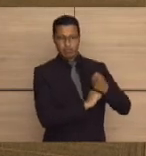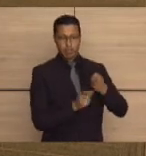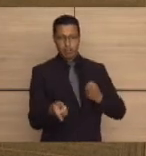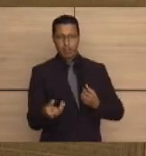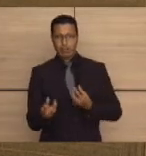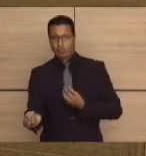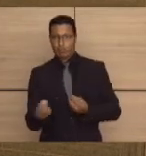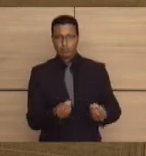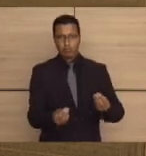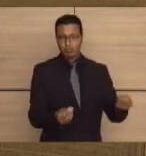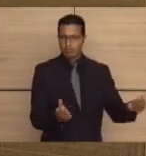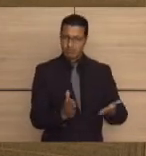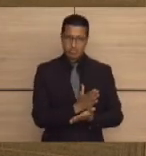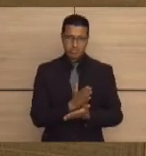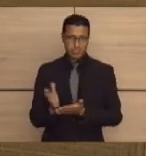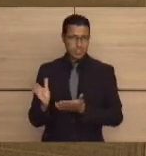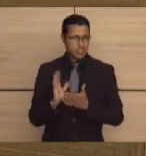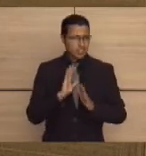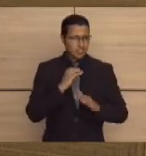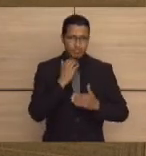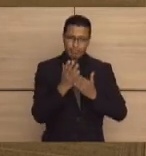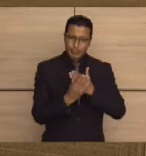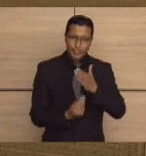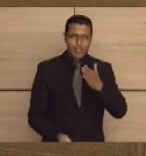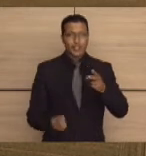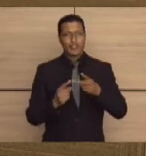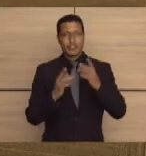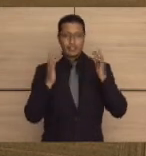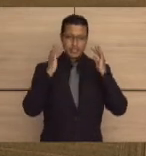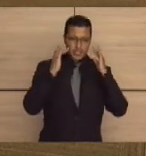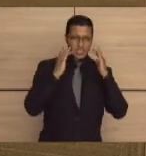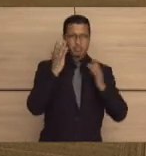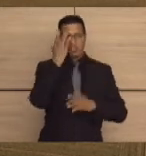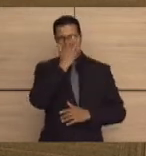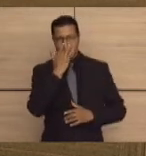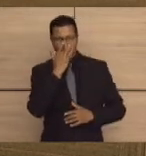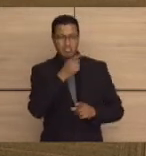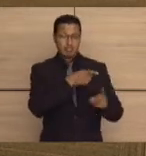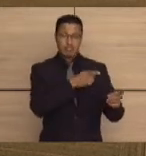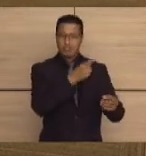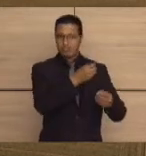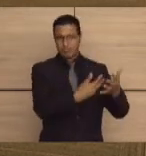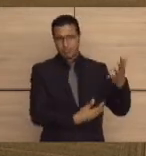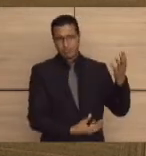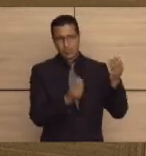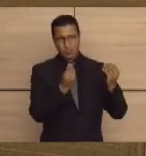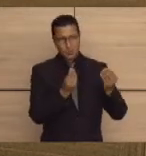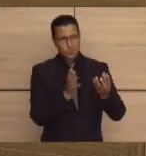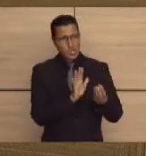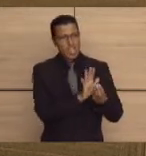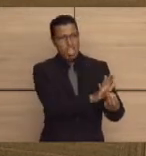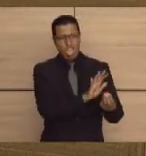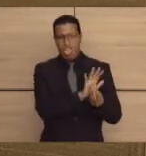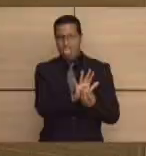por cualquier procedencia, por pobres, por indios, por negros, por lo que sea, siempre hay maneras de excluir a las personas de la